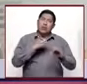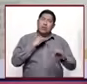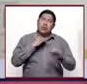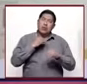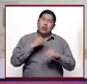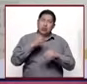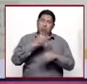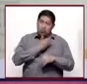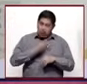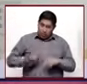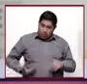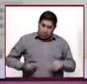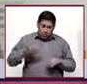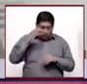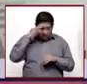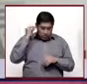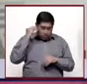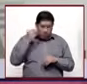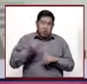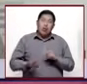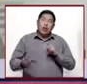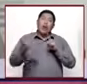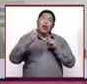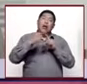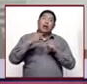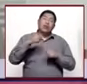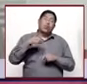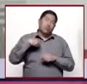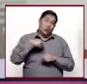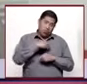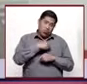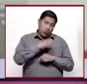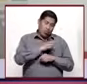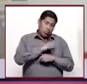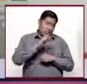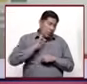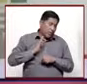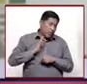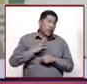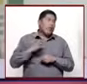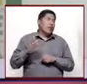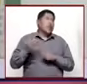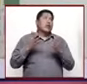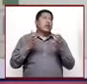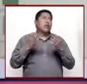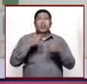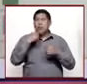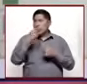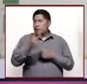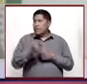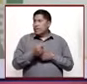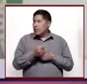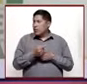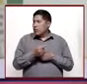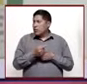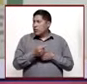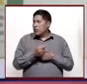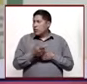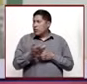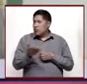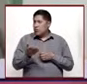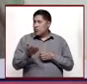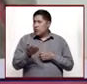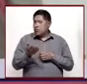al Tribunal Supremo Electoral el presidente del Estado. Al respecto quiero señalar que